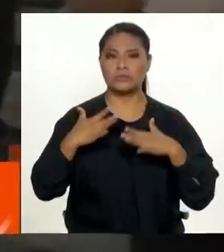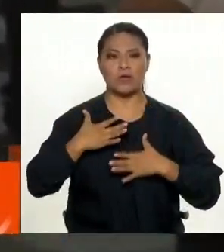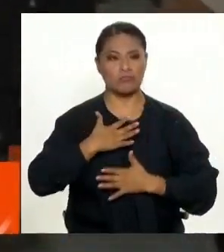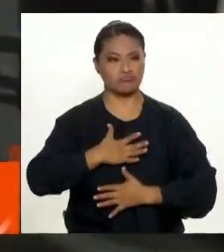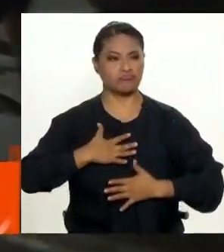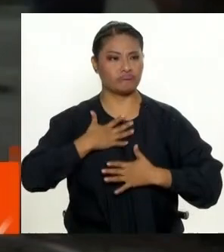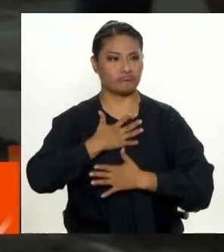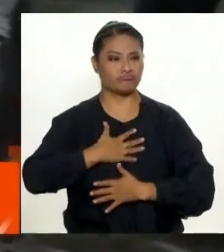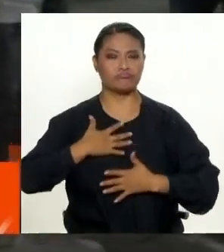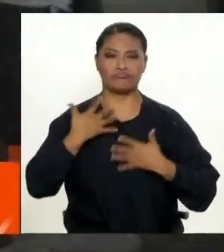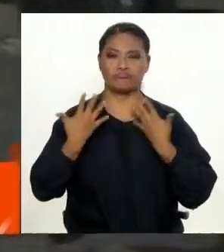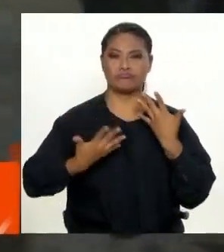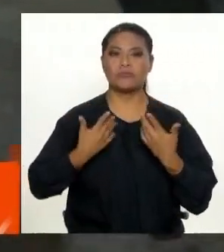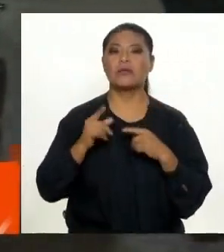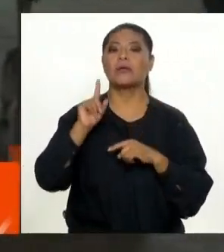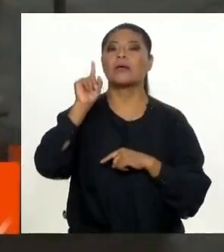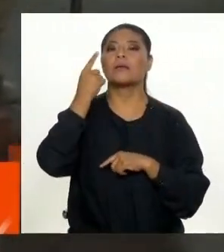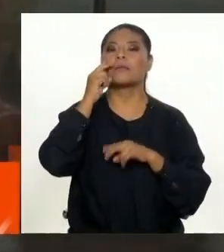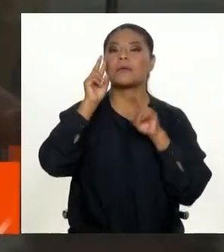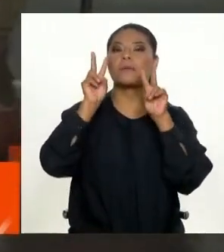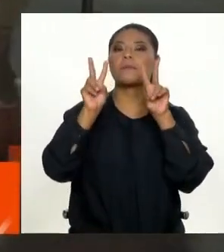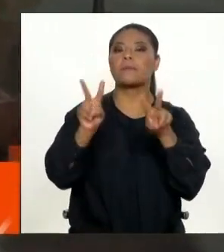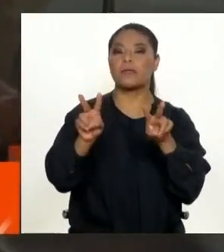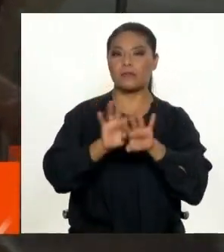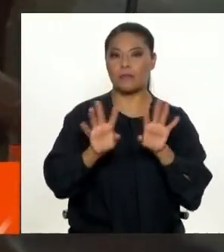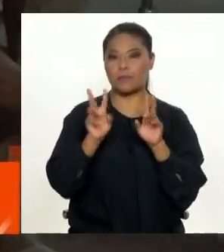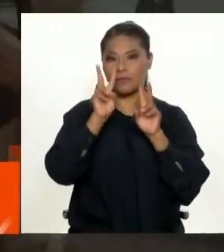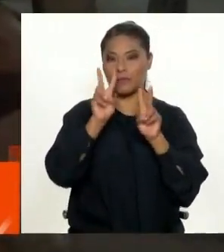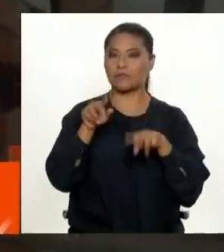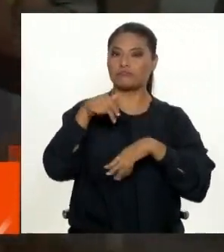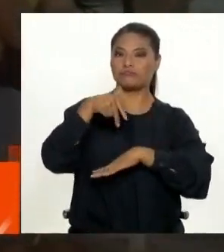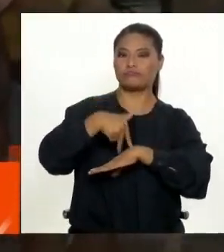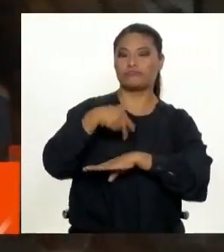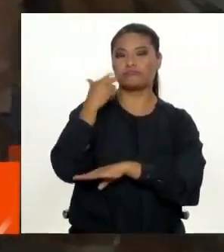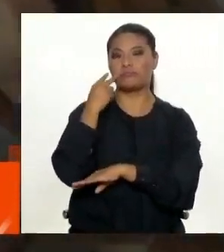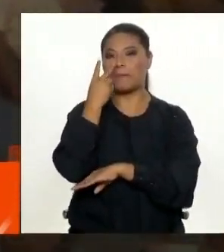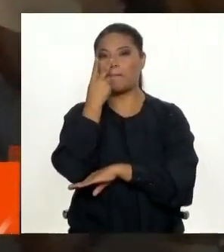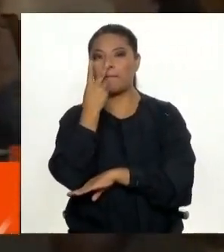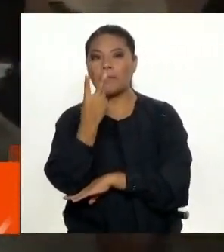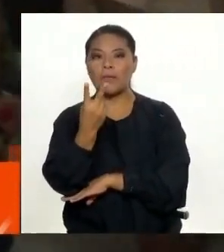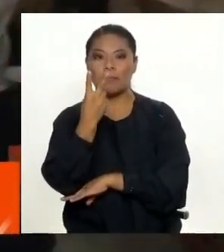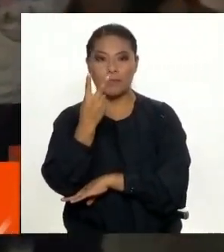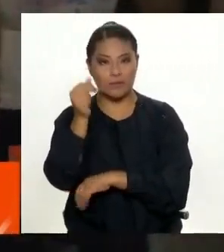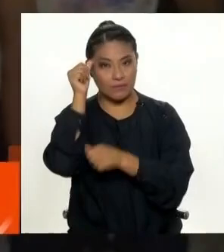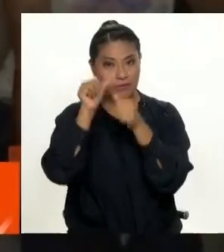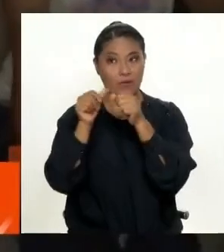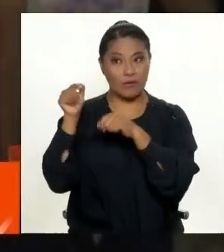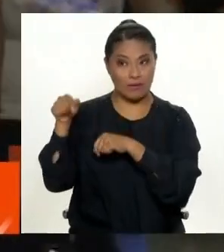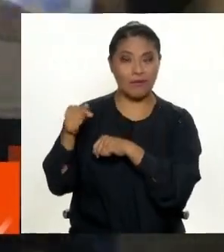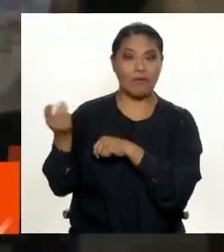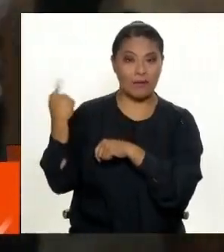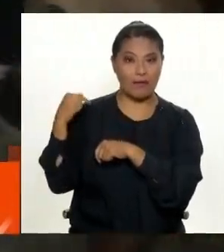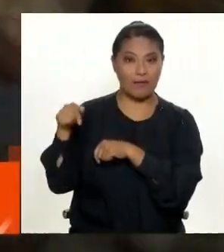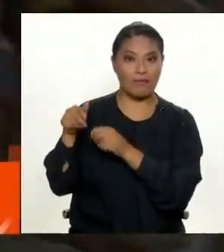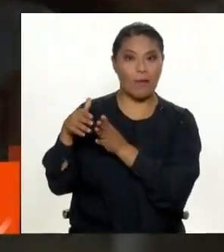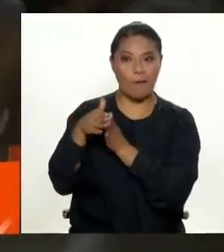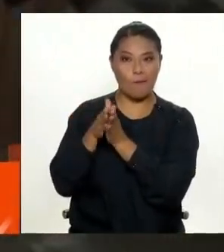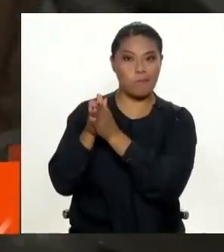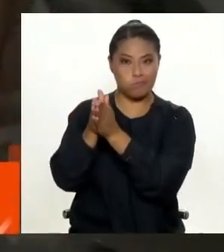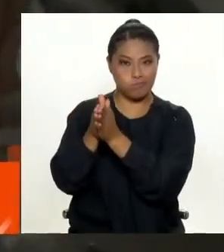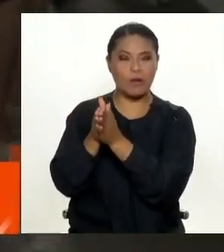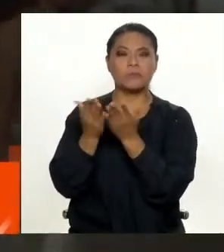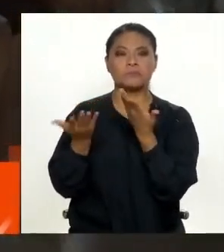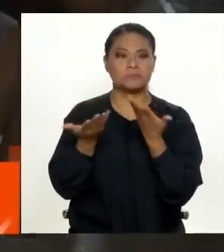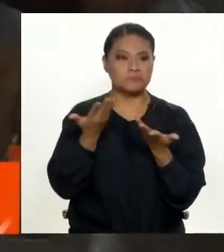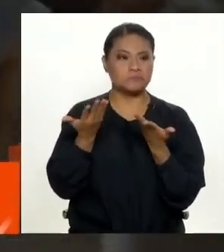motores. Primero escuchando a Juaneco y su combo, que ustedes recordarán que ellos son originarios de Pucallpa, exactamente. Pero vamos